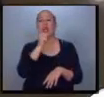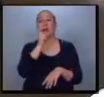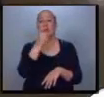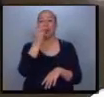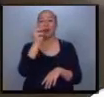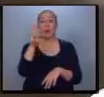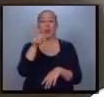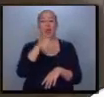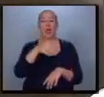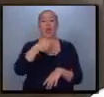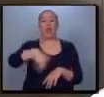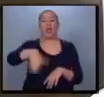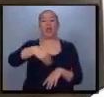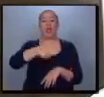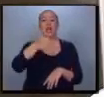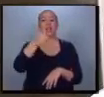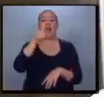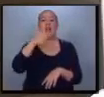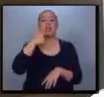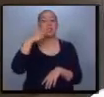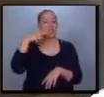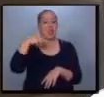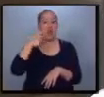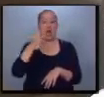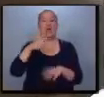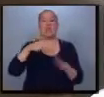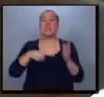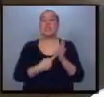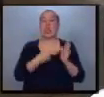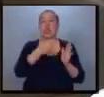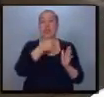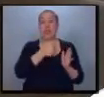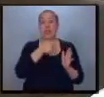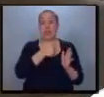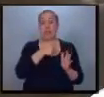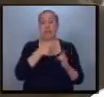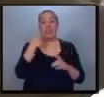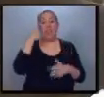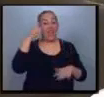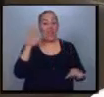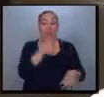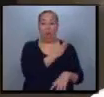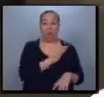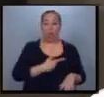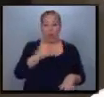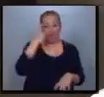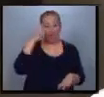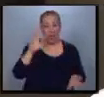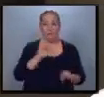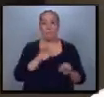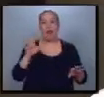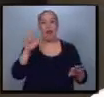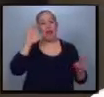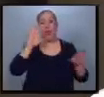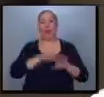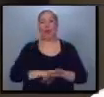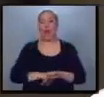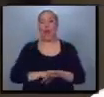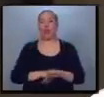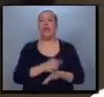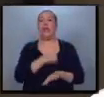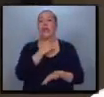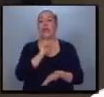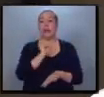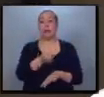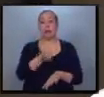bar de la calle Alsina, en pleno centro de Quilmes, y que creemos, o por lo menos creen los dueños, que se confundió, que quiso dejar 10 pesos